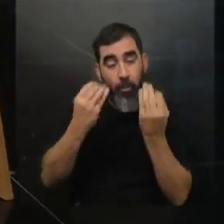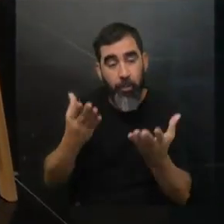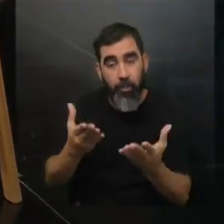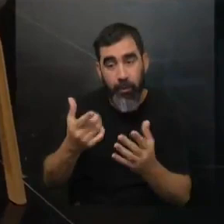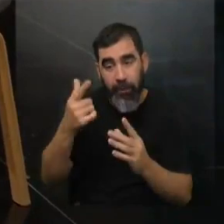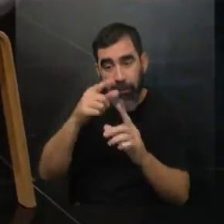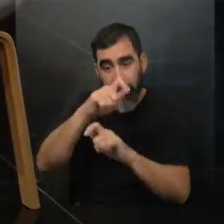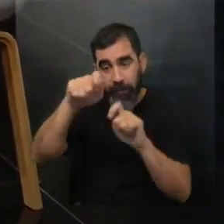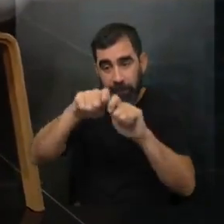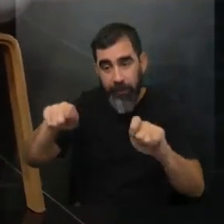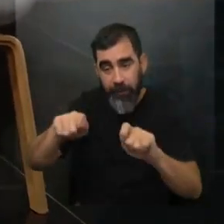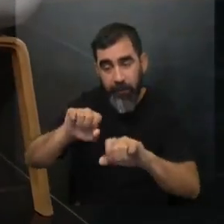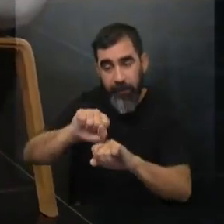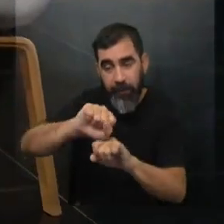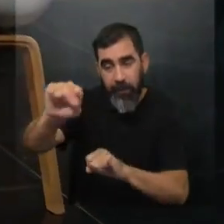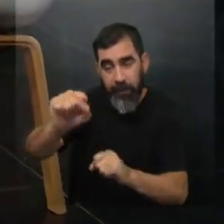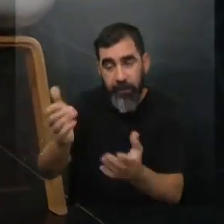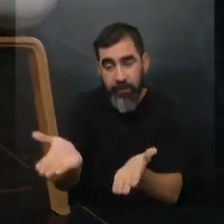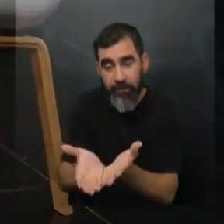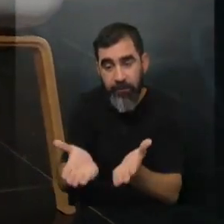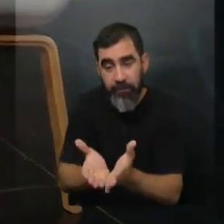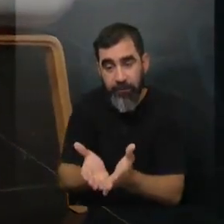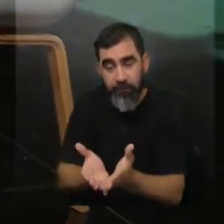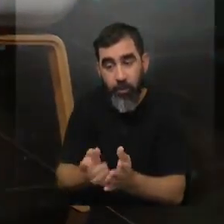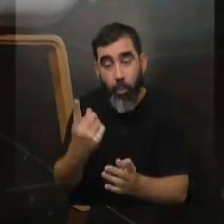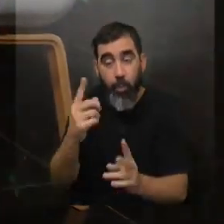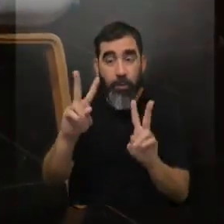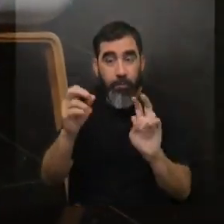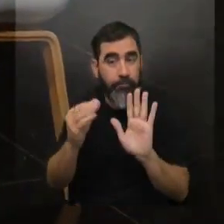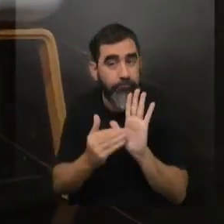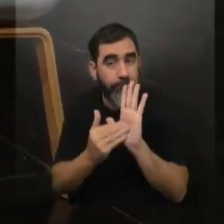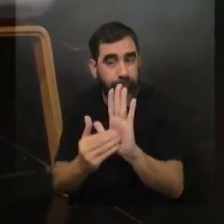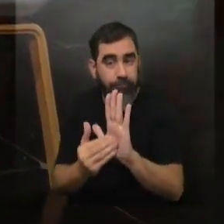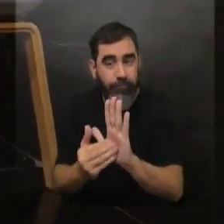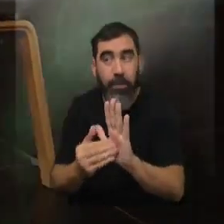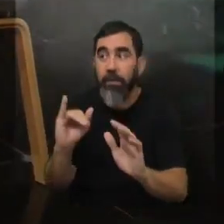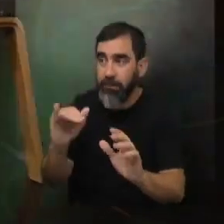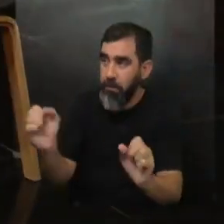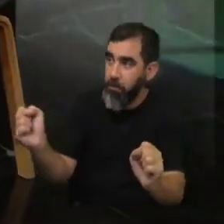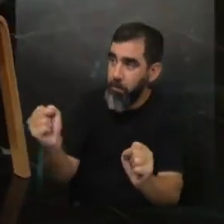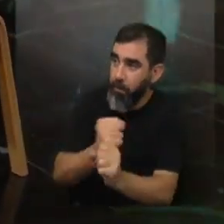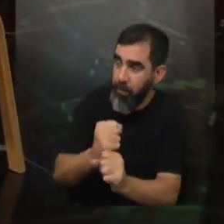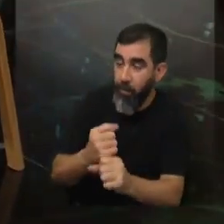tesis de maestría. Una cosa es postular y otra cosa es que te digan, te premian, ¿no?